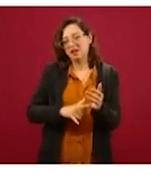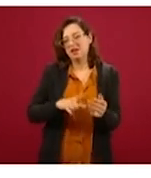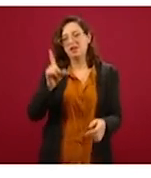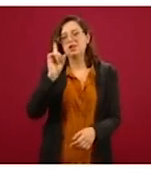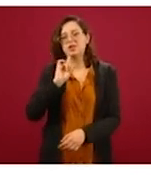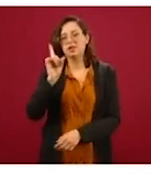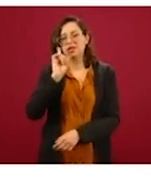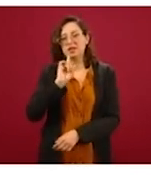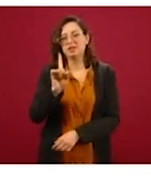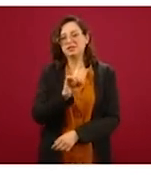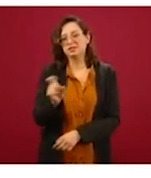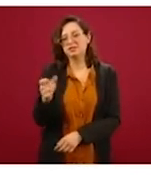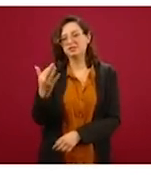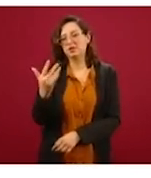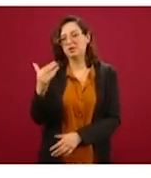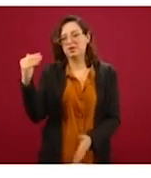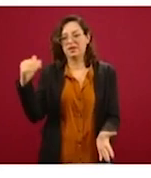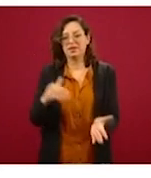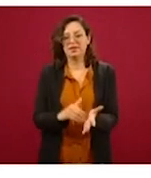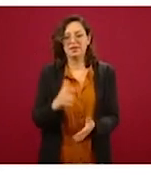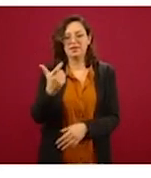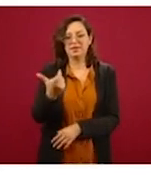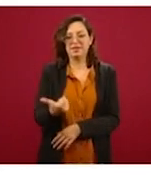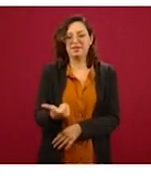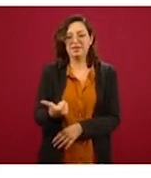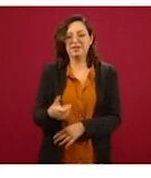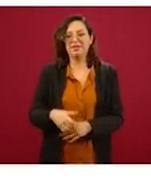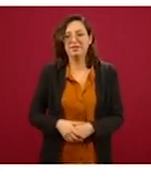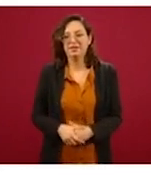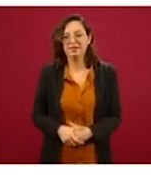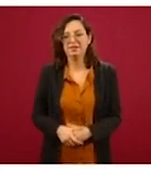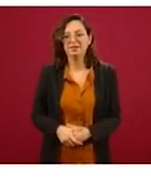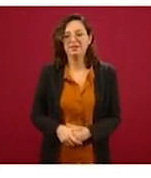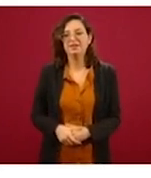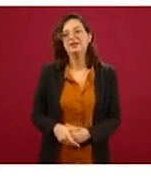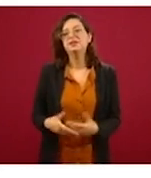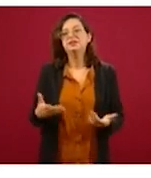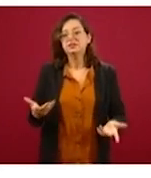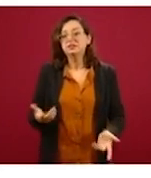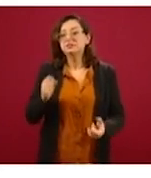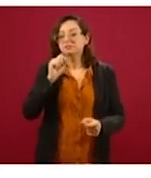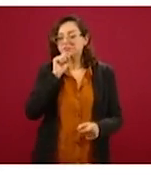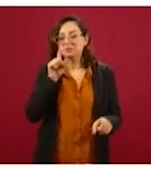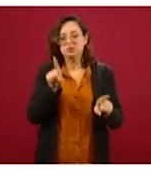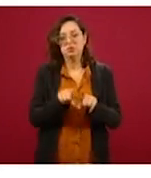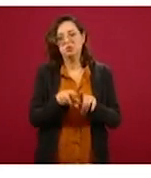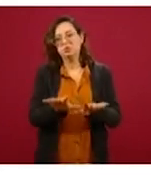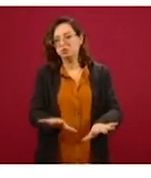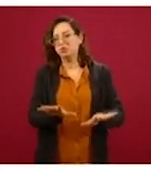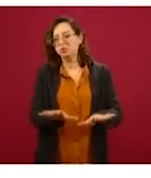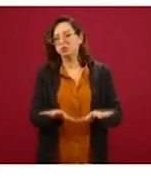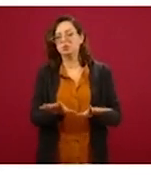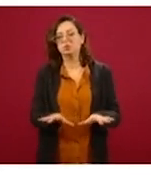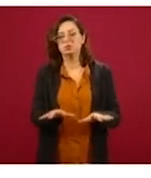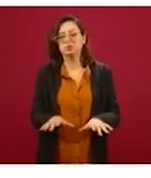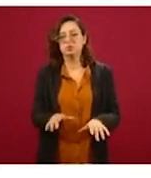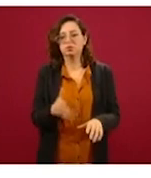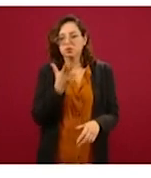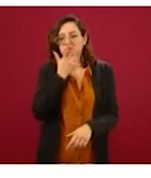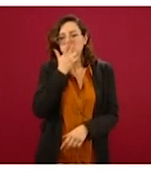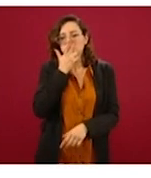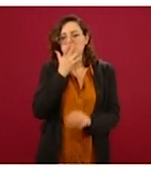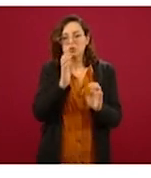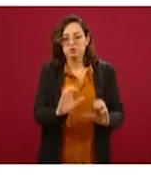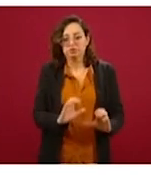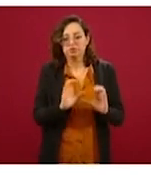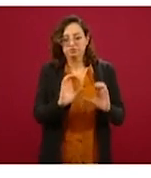de 150,000 pesos. Estos relojes, como ustedes saben, los Patek Philippe son de colección, quien así lo pide